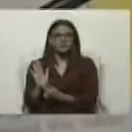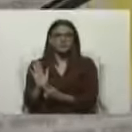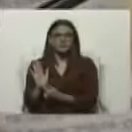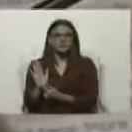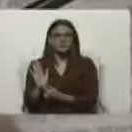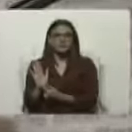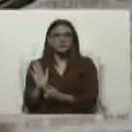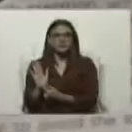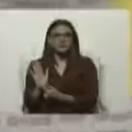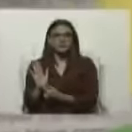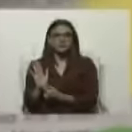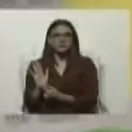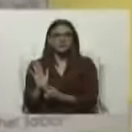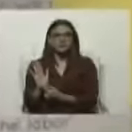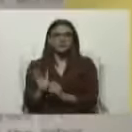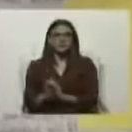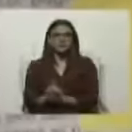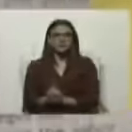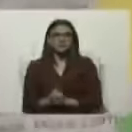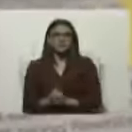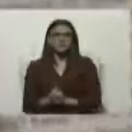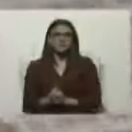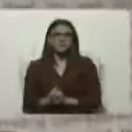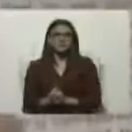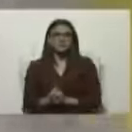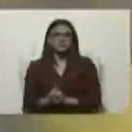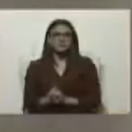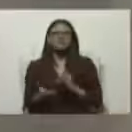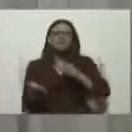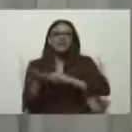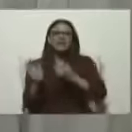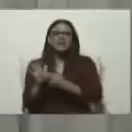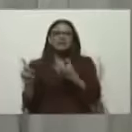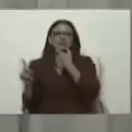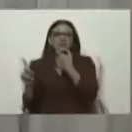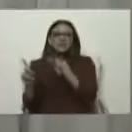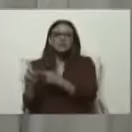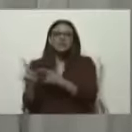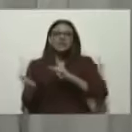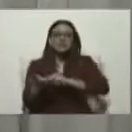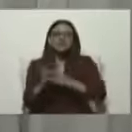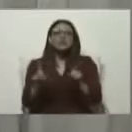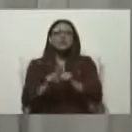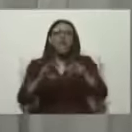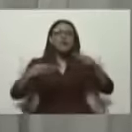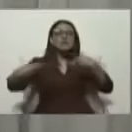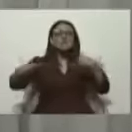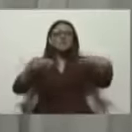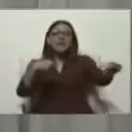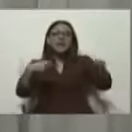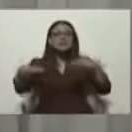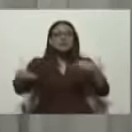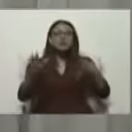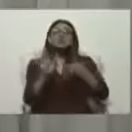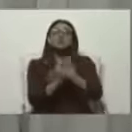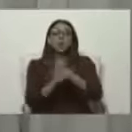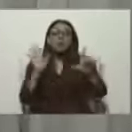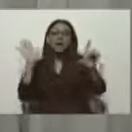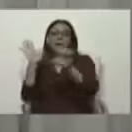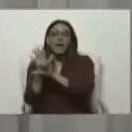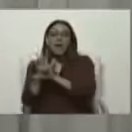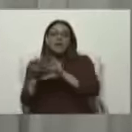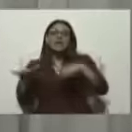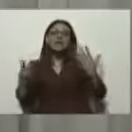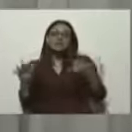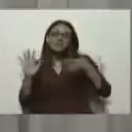Aquí está, mira. Labor market, ¿qué es eso? Eso es flexibilización de todas las leyes que en